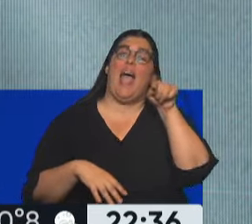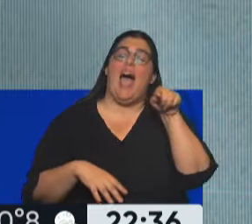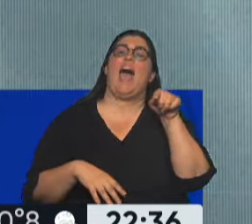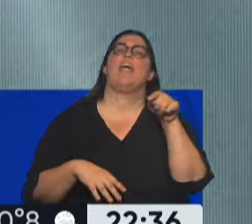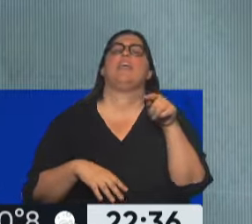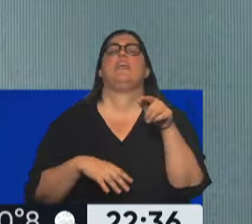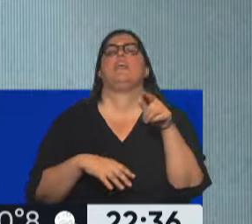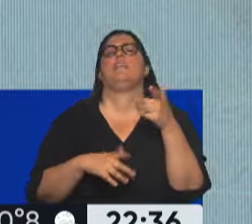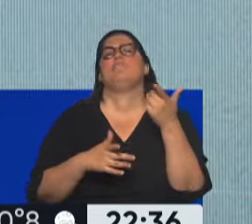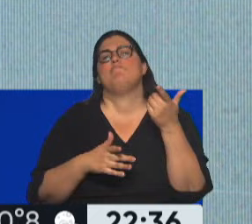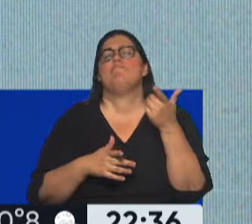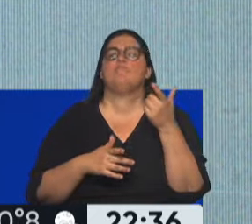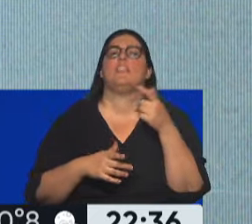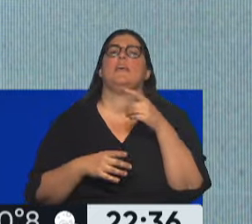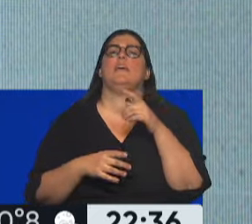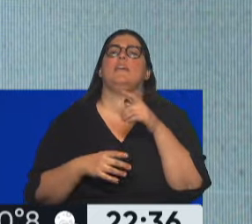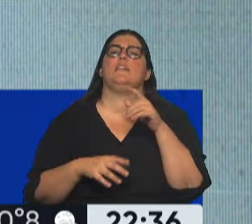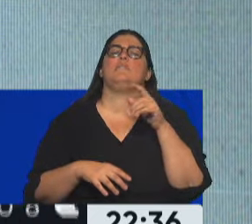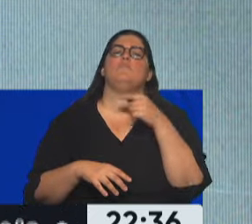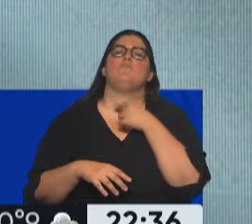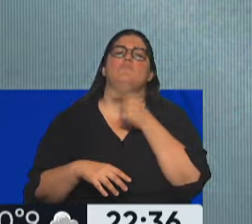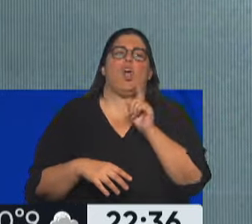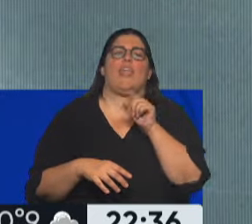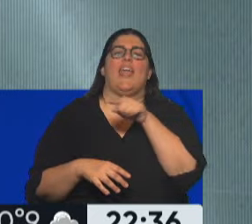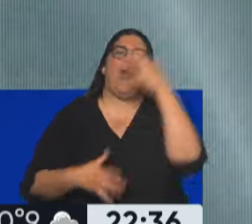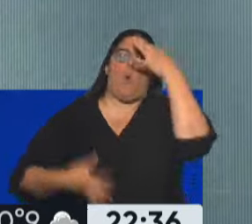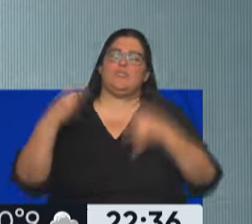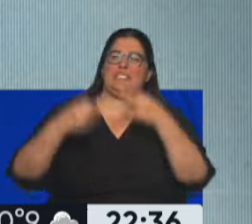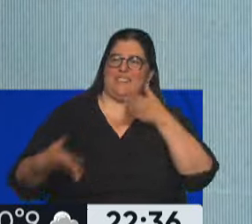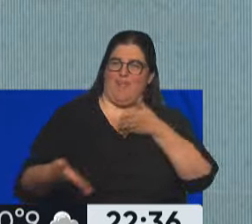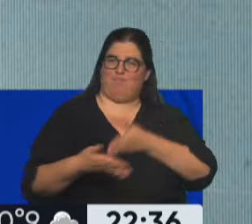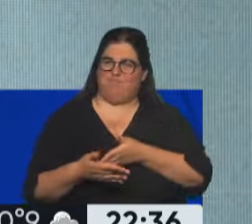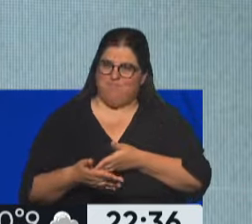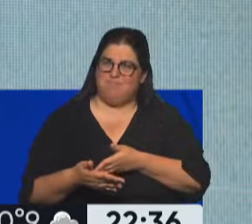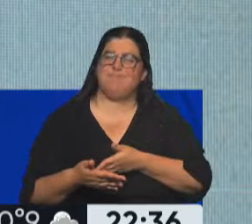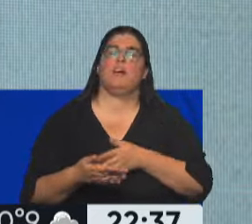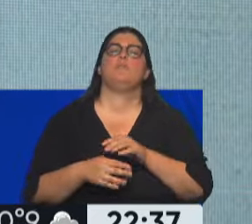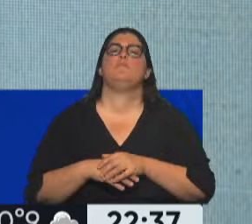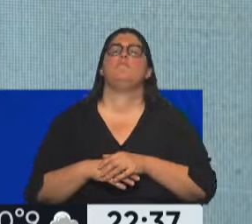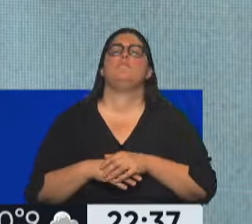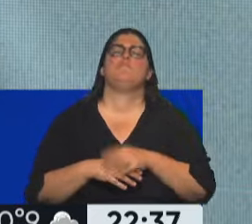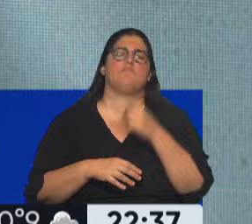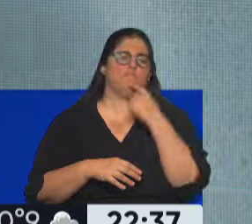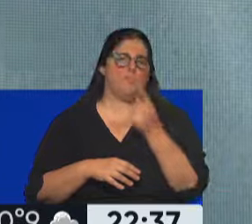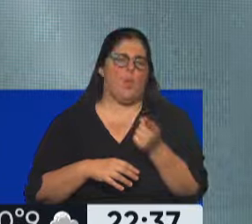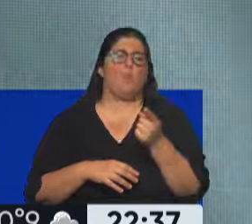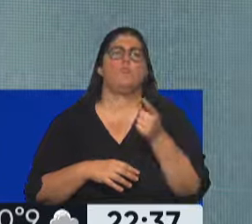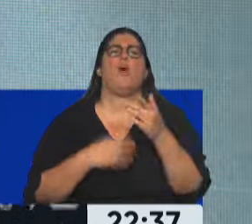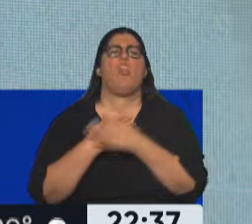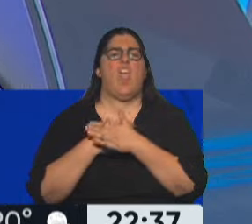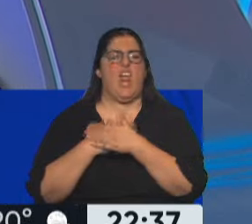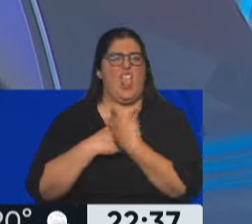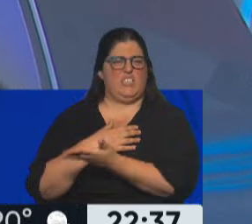que esto, digamos, no sea un impedimento. ¿Cómo juega ahí el rol de que haya más representación de la ultraderecha? Bueno, Pablo